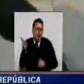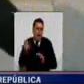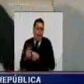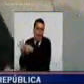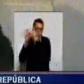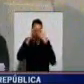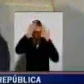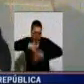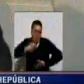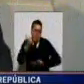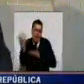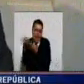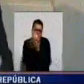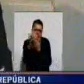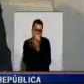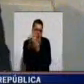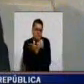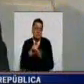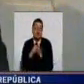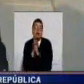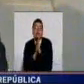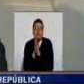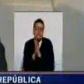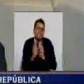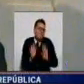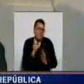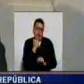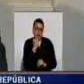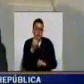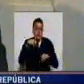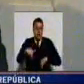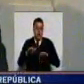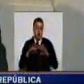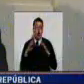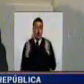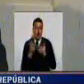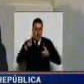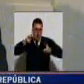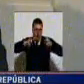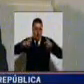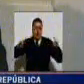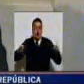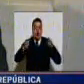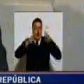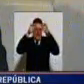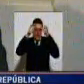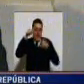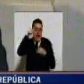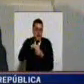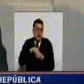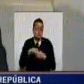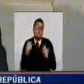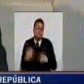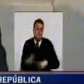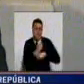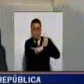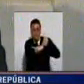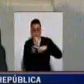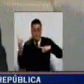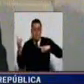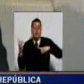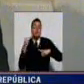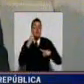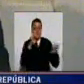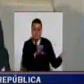Por último esto, repito, no me hago ilusiones, pero yo sí creo que el Congreso tiene hoy una buena ocasión, o en estos días una buena ocasión,